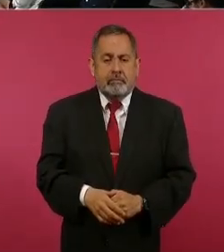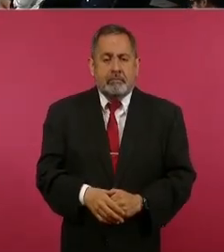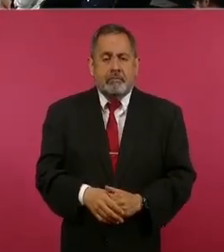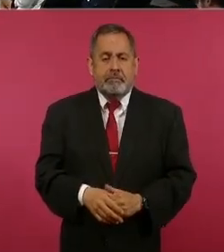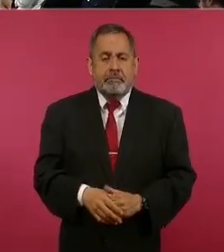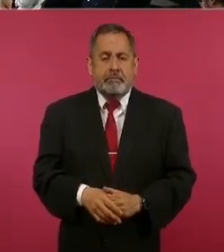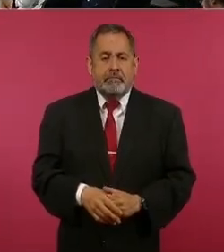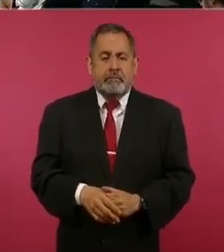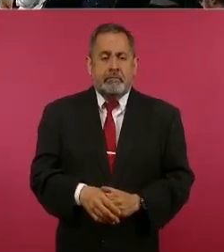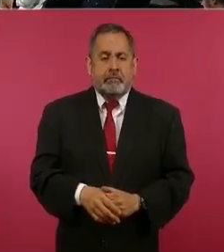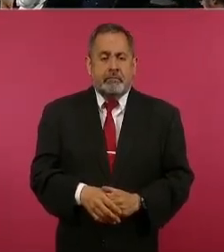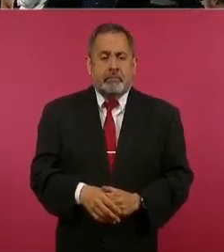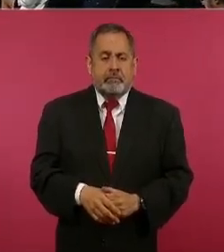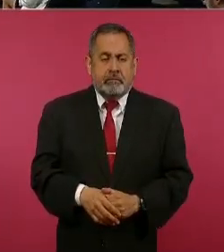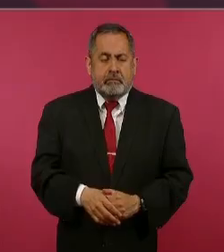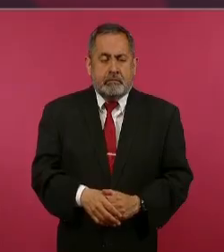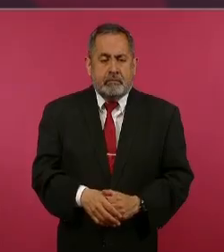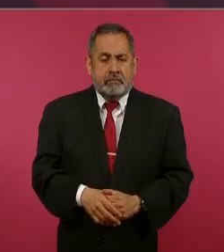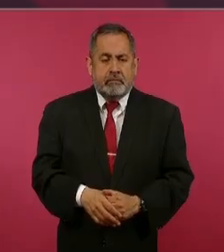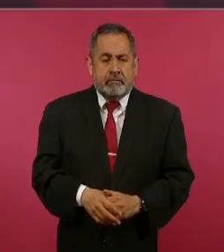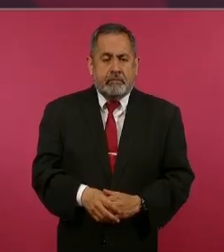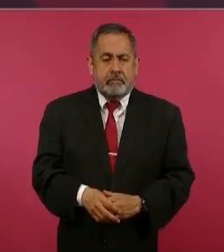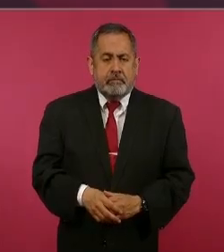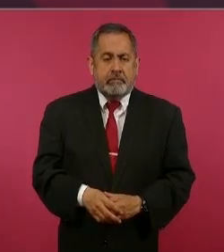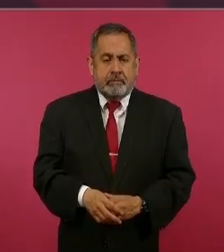estos, o cuando está de por medio